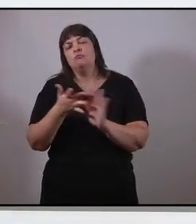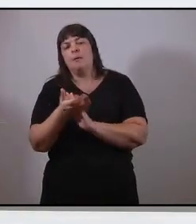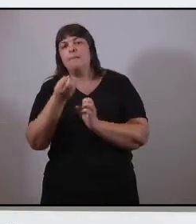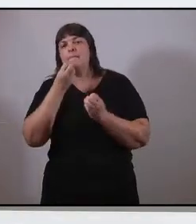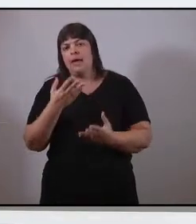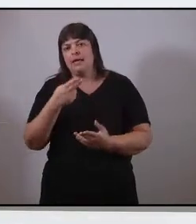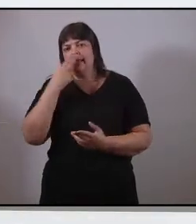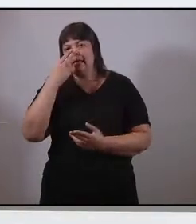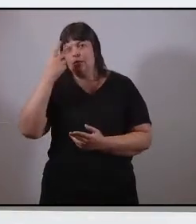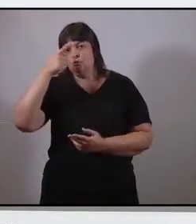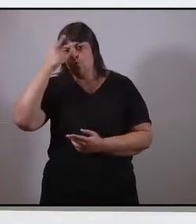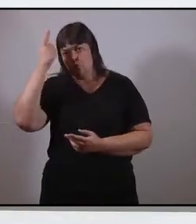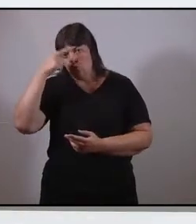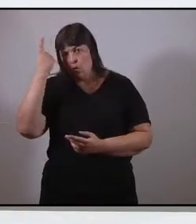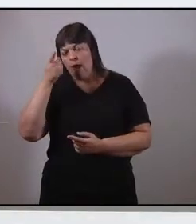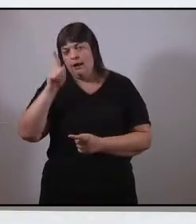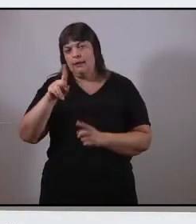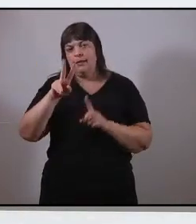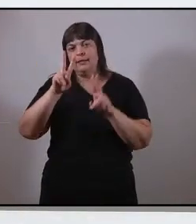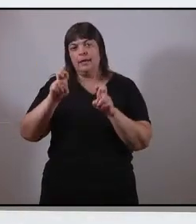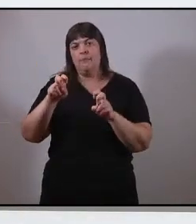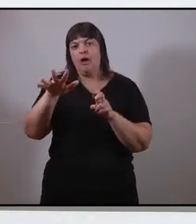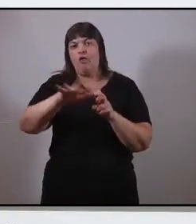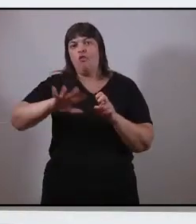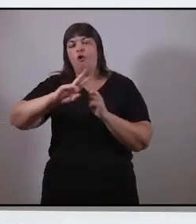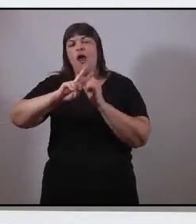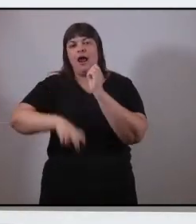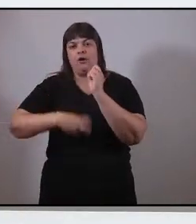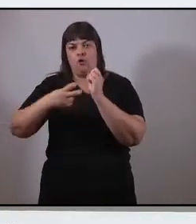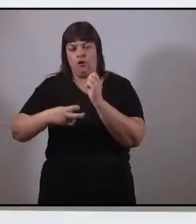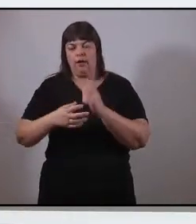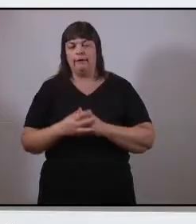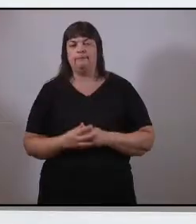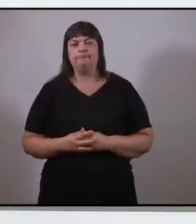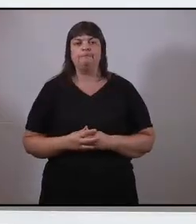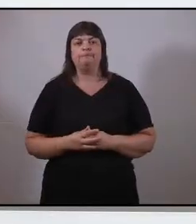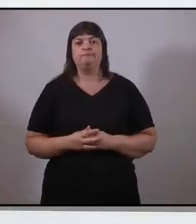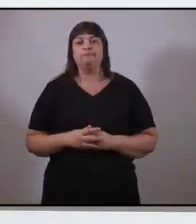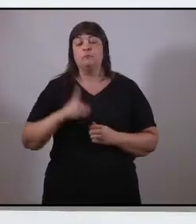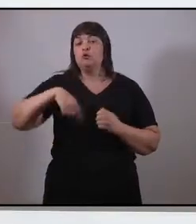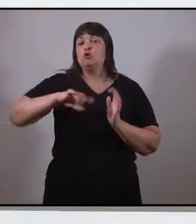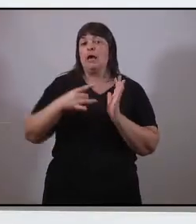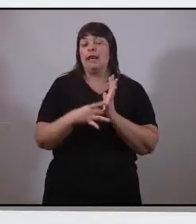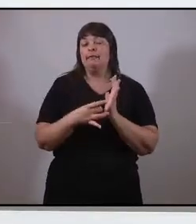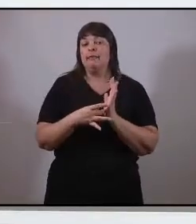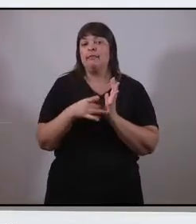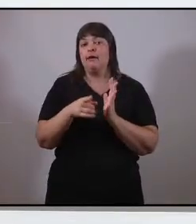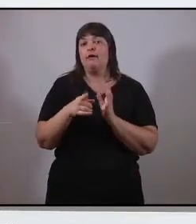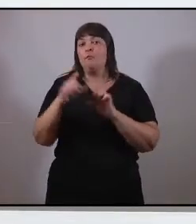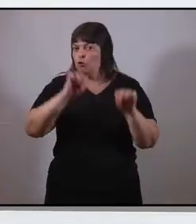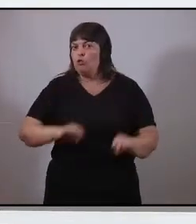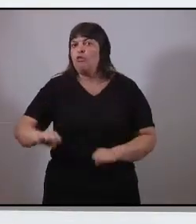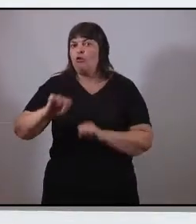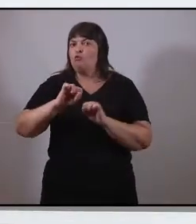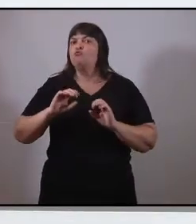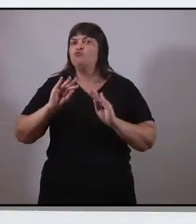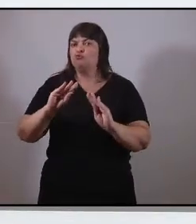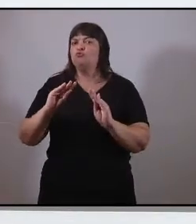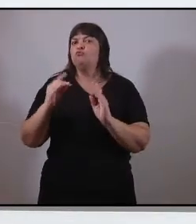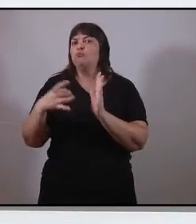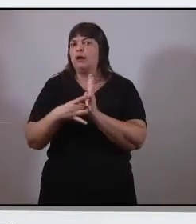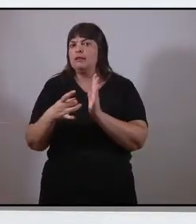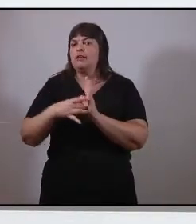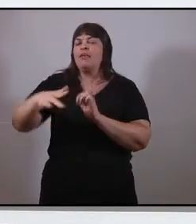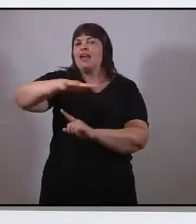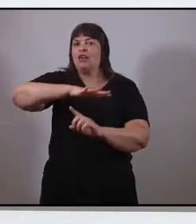cultural en la categoría de zona arqueológica. Garantizamos así su protección y la de todo su